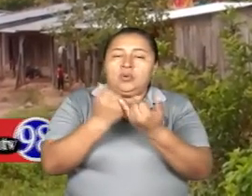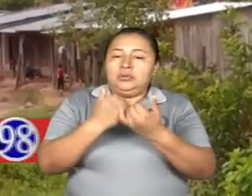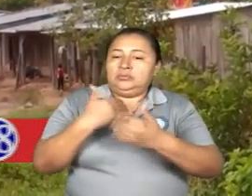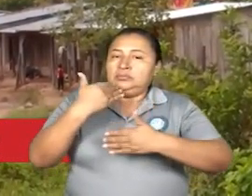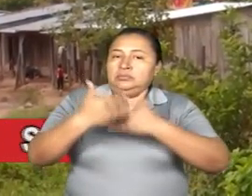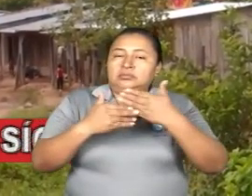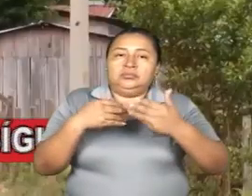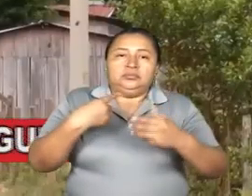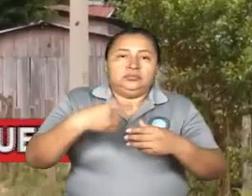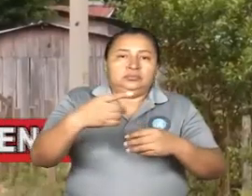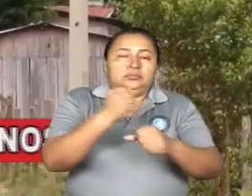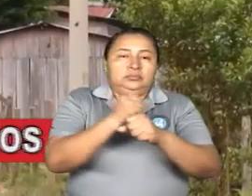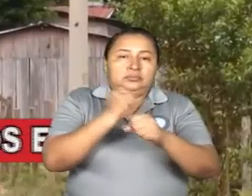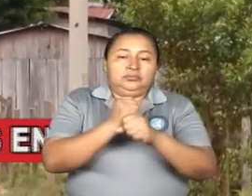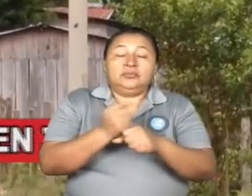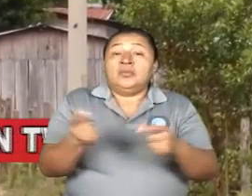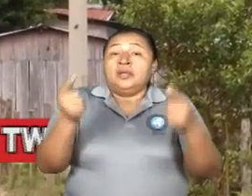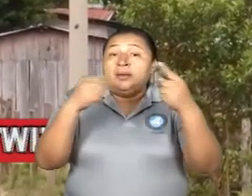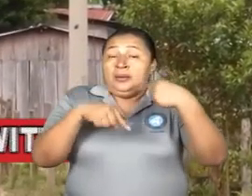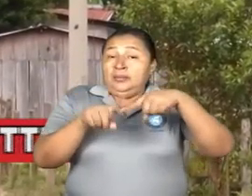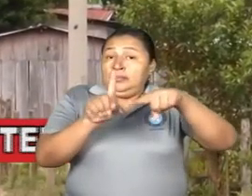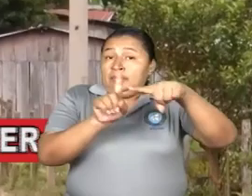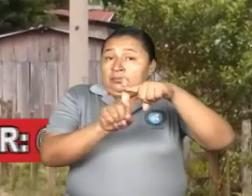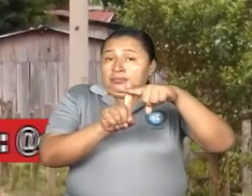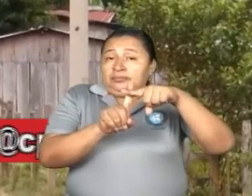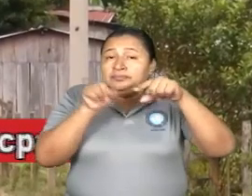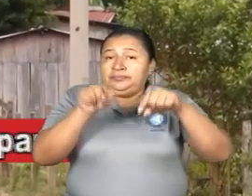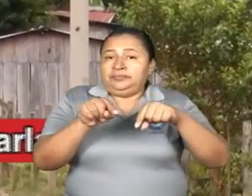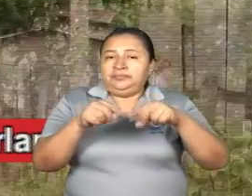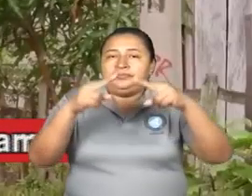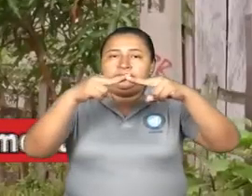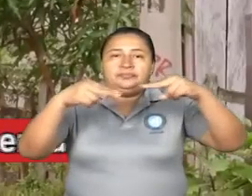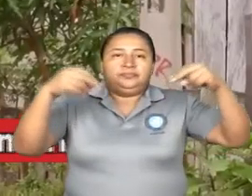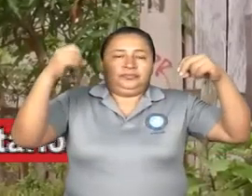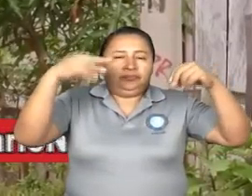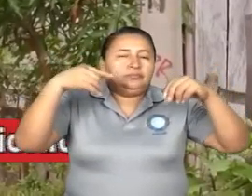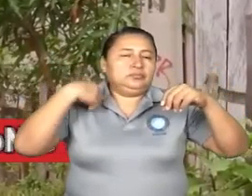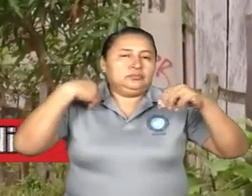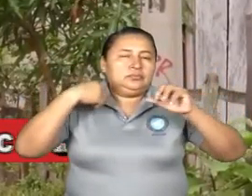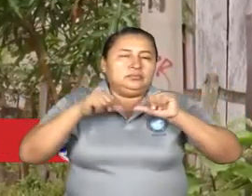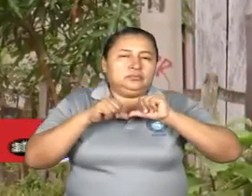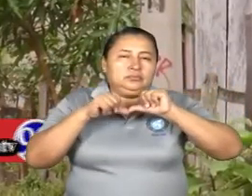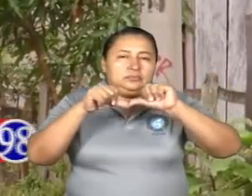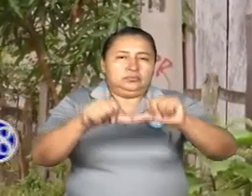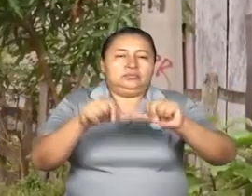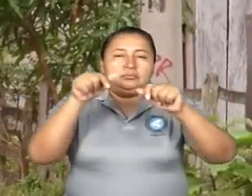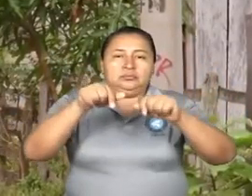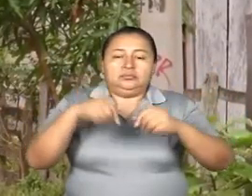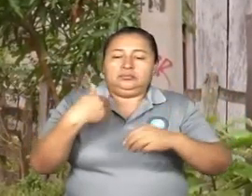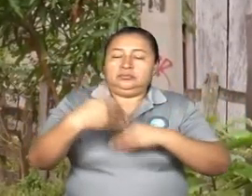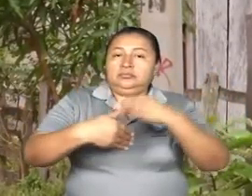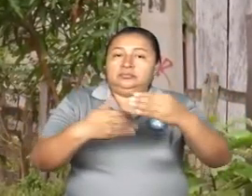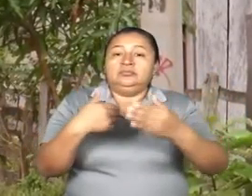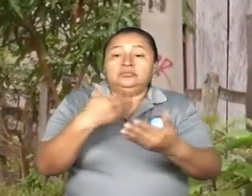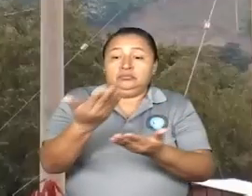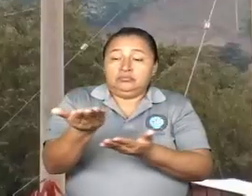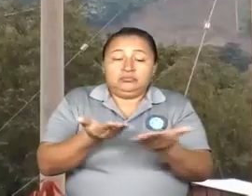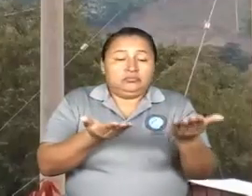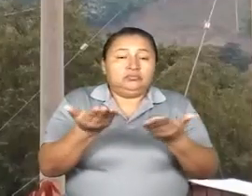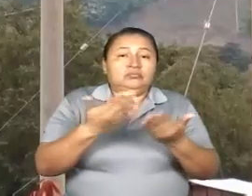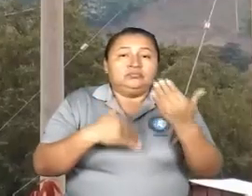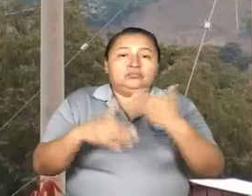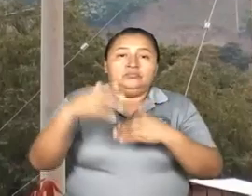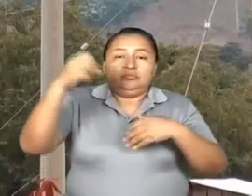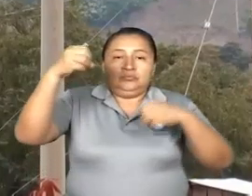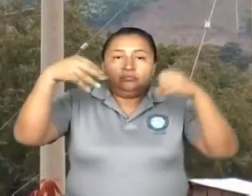haciendo todos los días. A esto se le suma el alumbrado que siempre continuamos. En estos procesos de licitación más